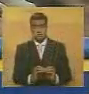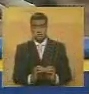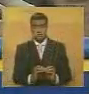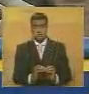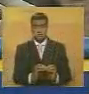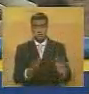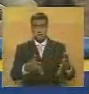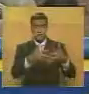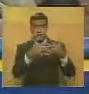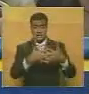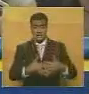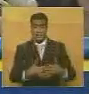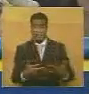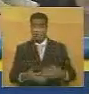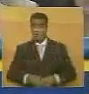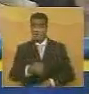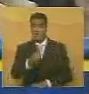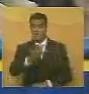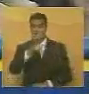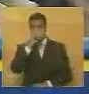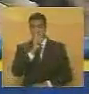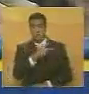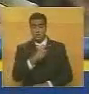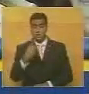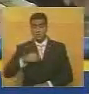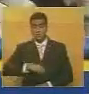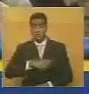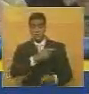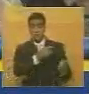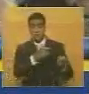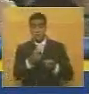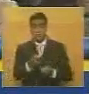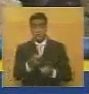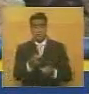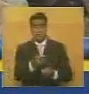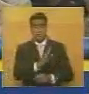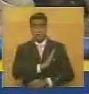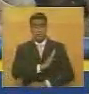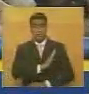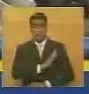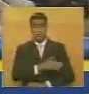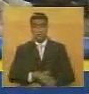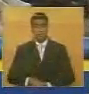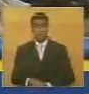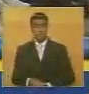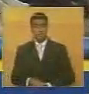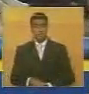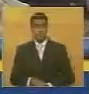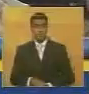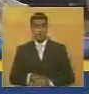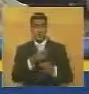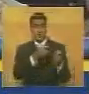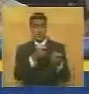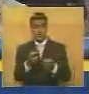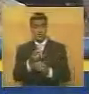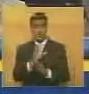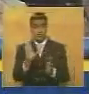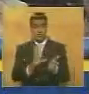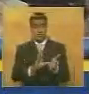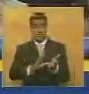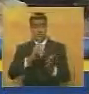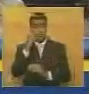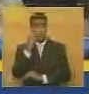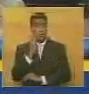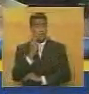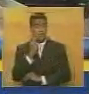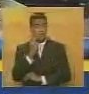Junta de Administración. Hace 15 años que no tiene un condominio de los propietarios. Está en liquidación, como sabemos, el Centro Simón Bolívar,